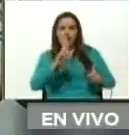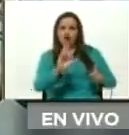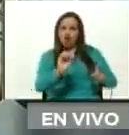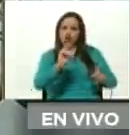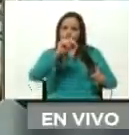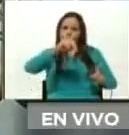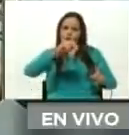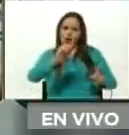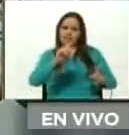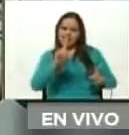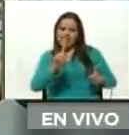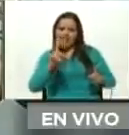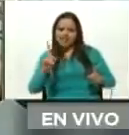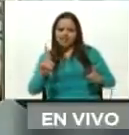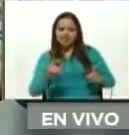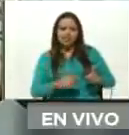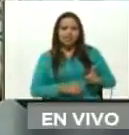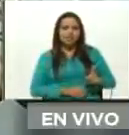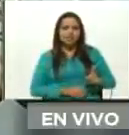Patenmina,